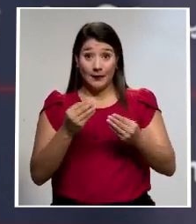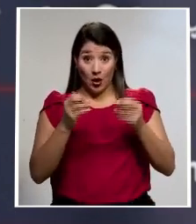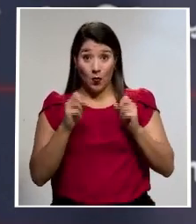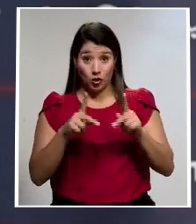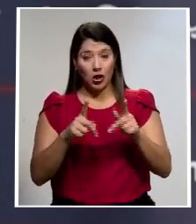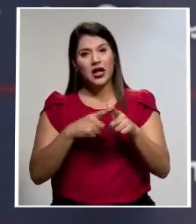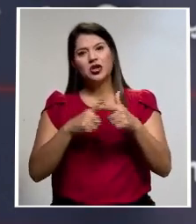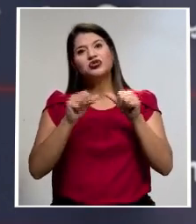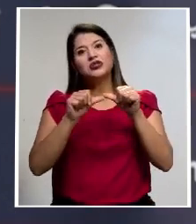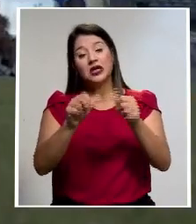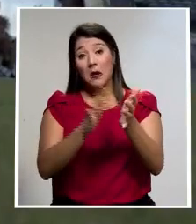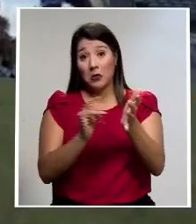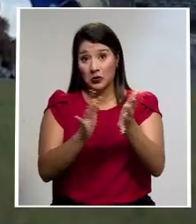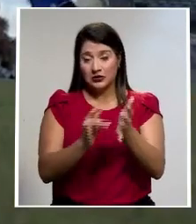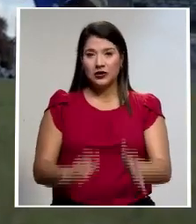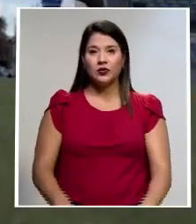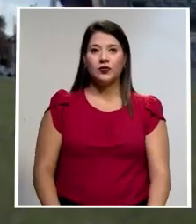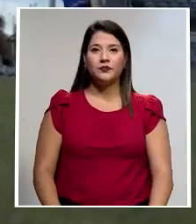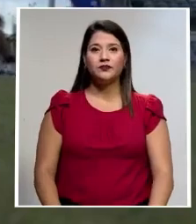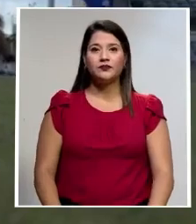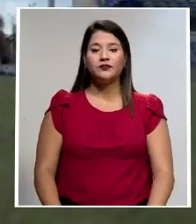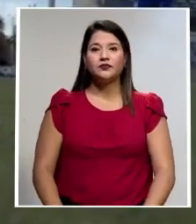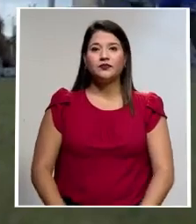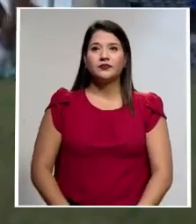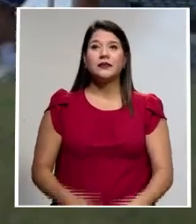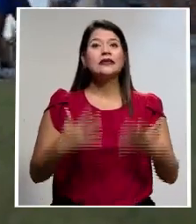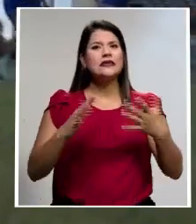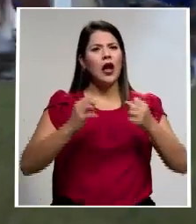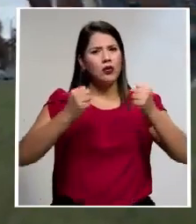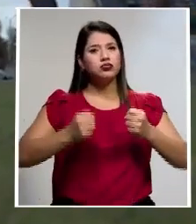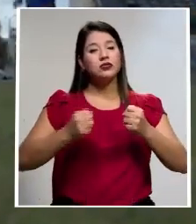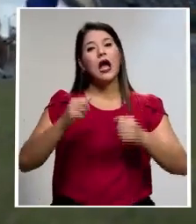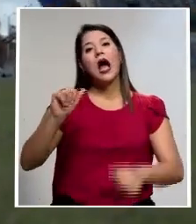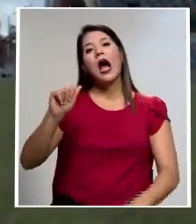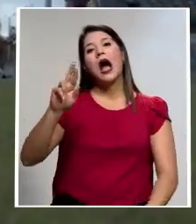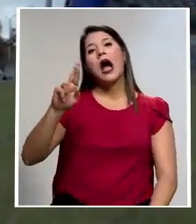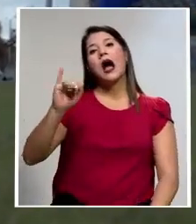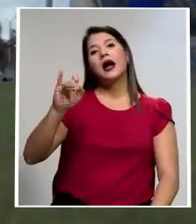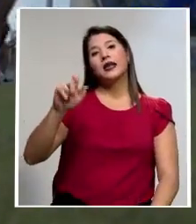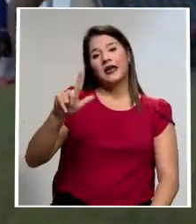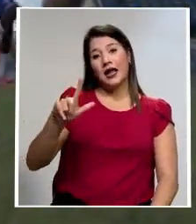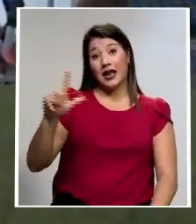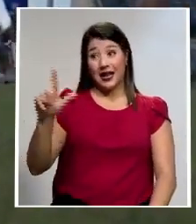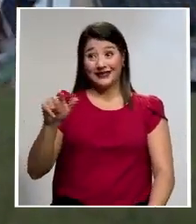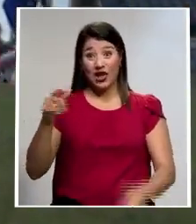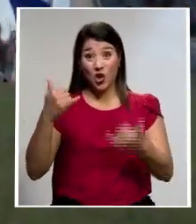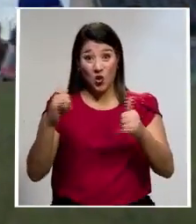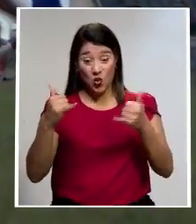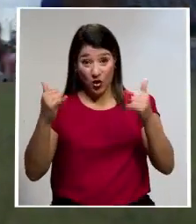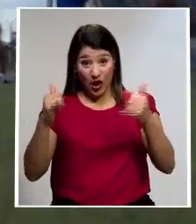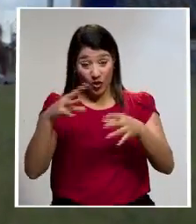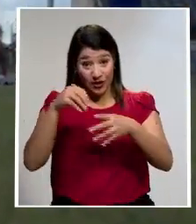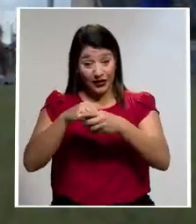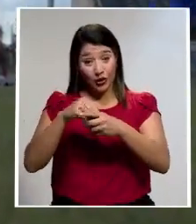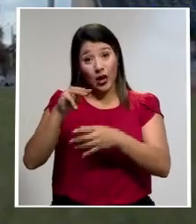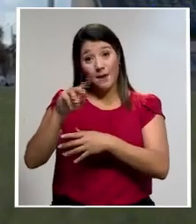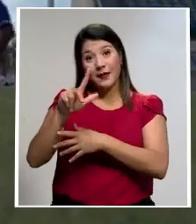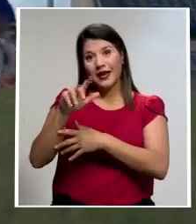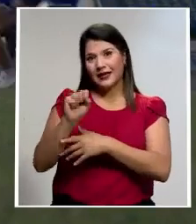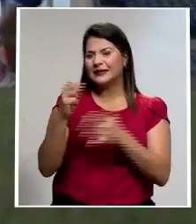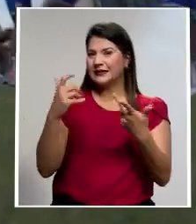seguir aprovechando al máximo. Quien ya se ve más consolidado es Ariel Lassiter, el jugador de la MLS, ya tiene algún recorrido con la